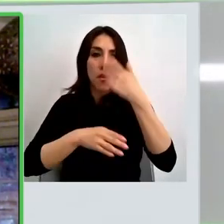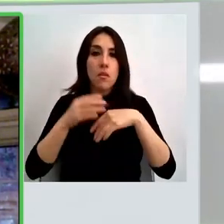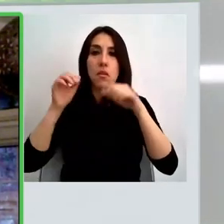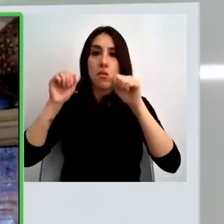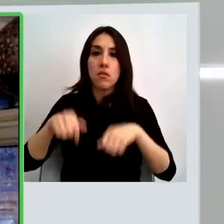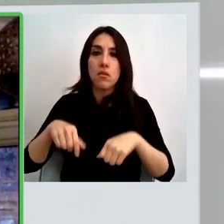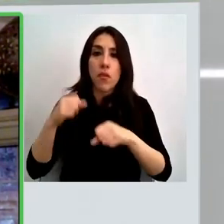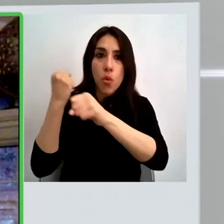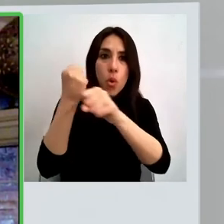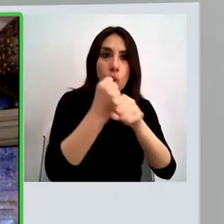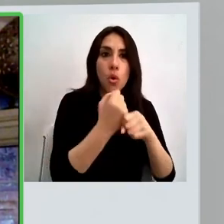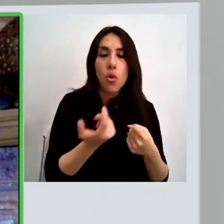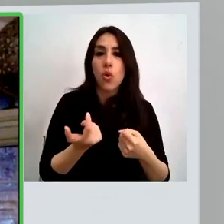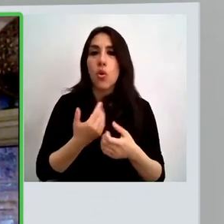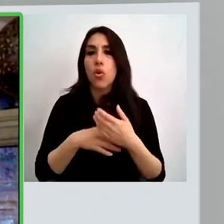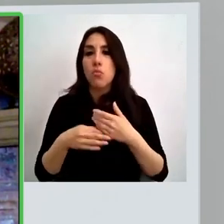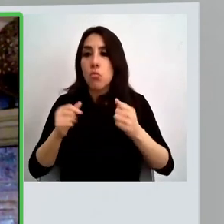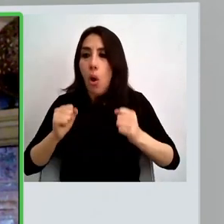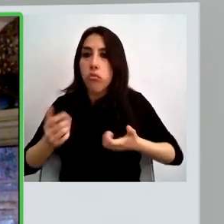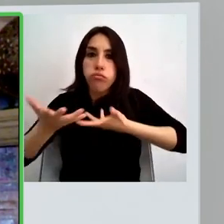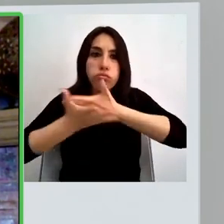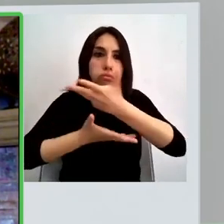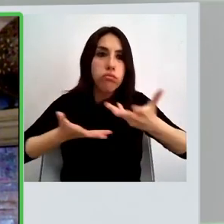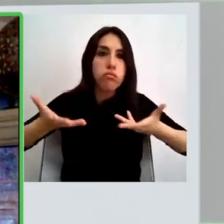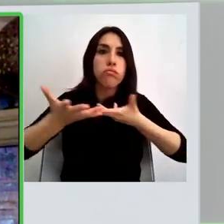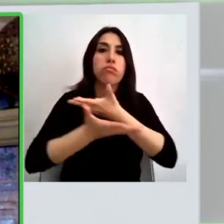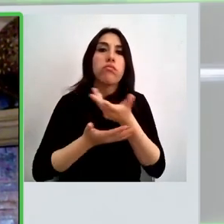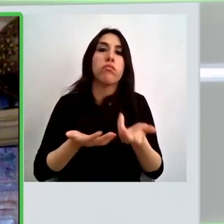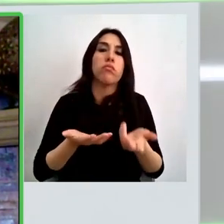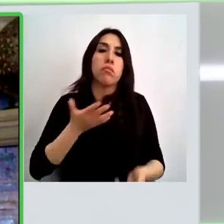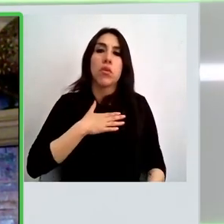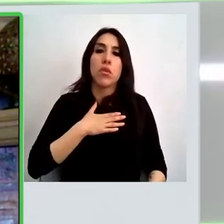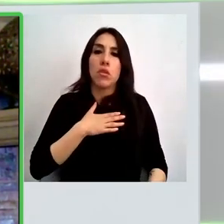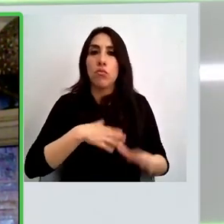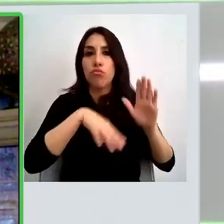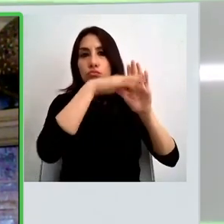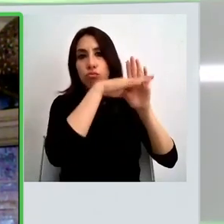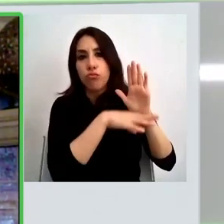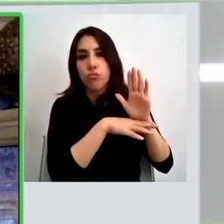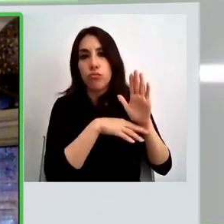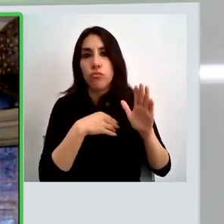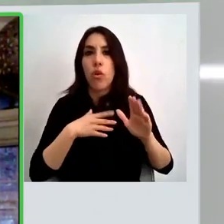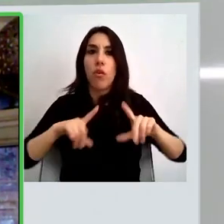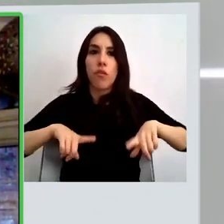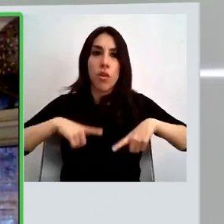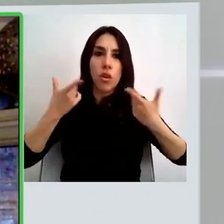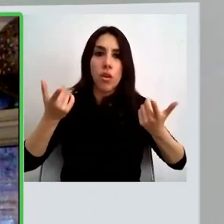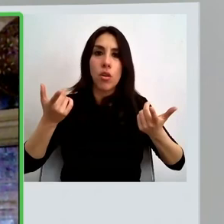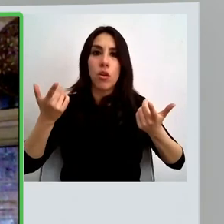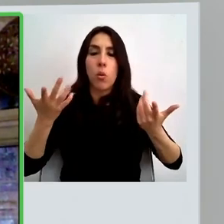no está funcionando que es lo que sí funciona para que puedan ser parte de la solución